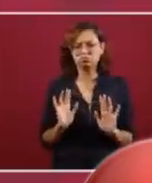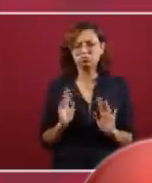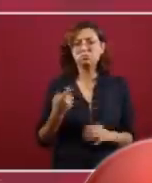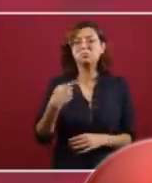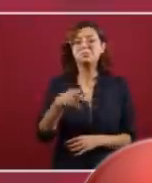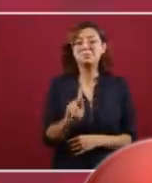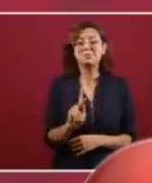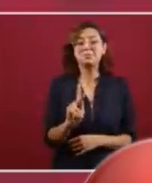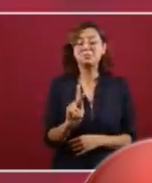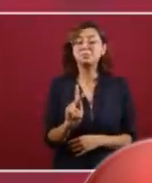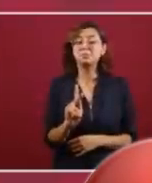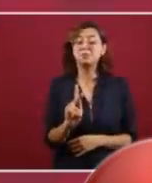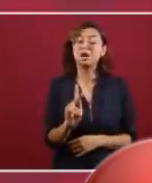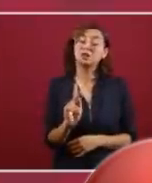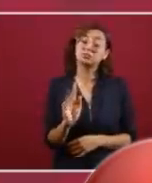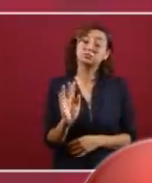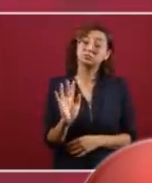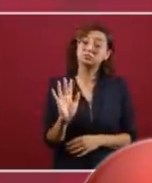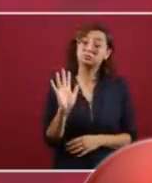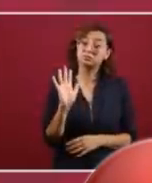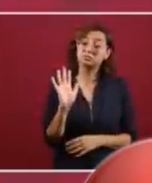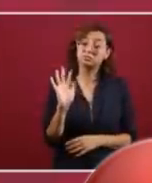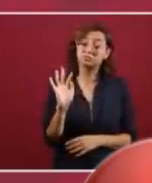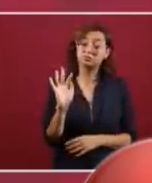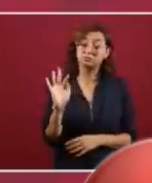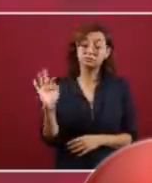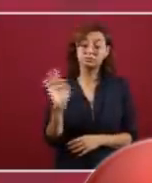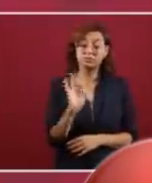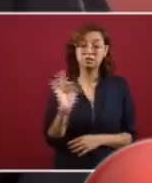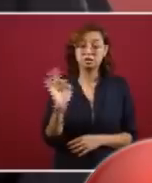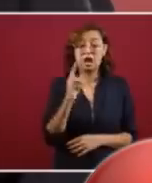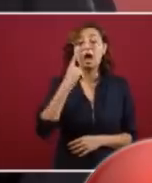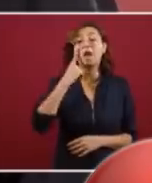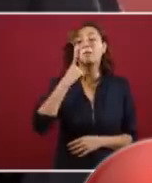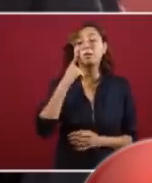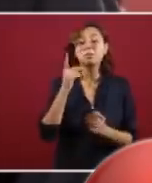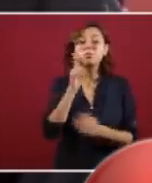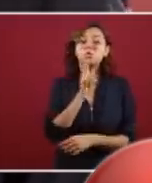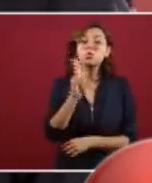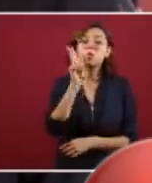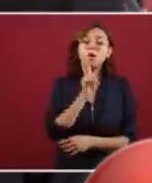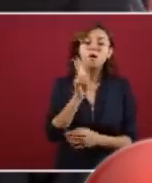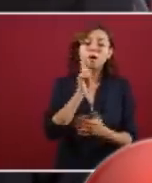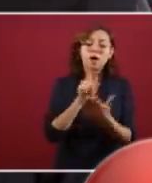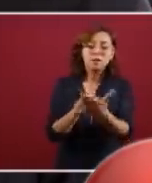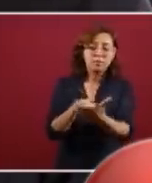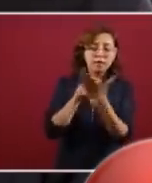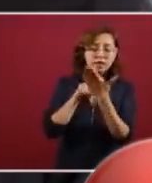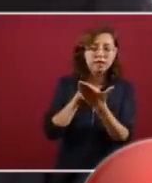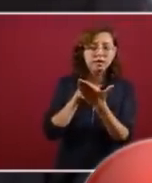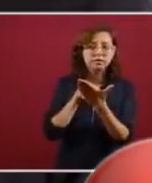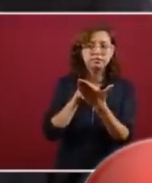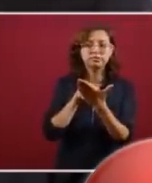pero debe probarse y